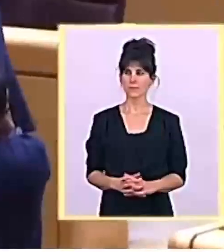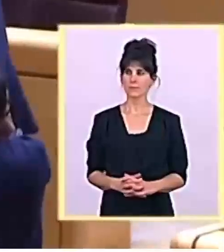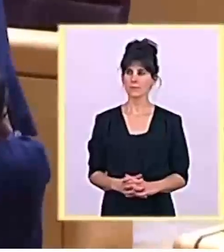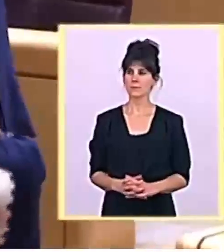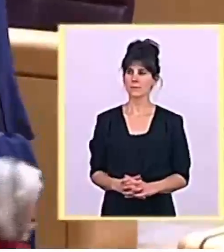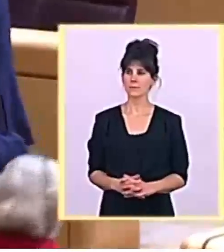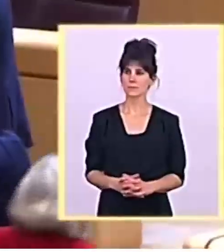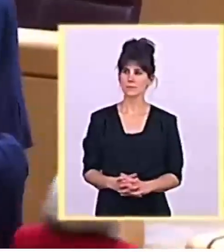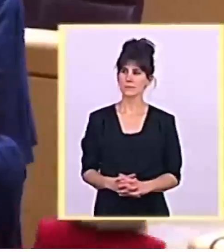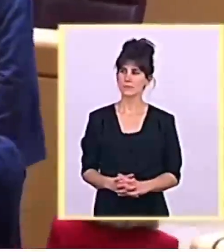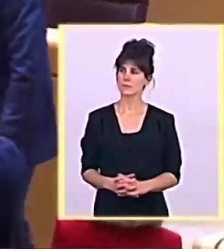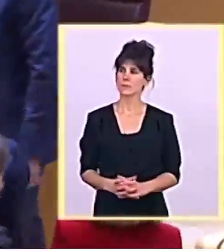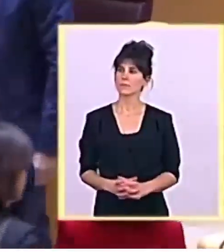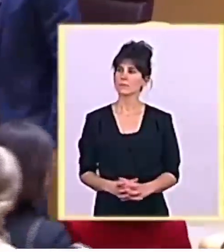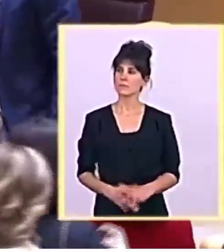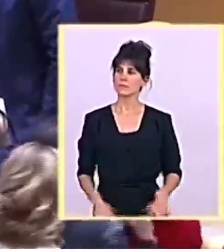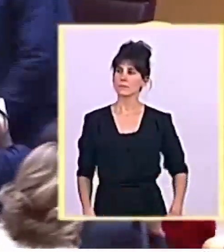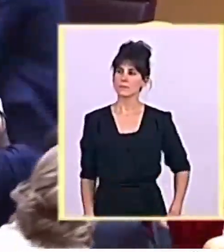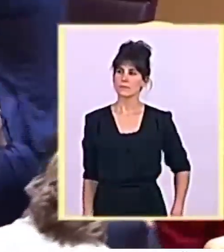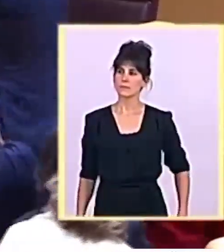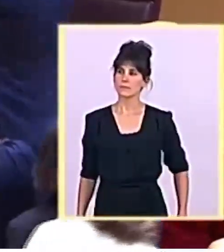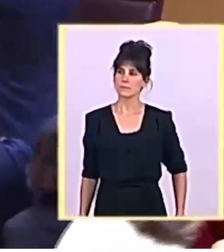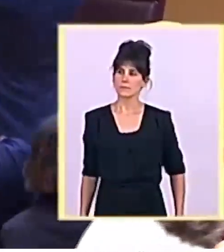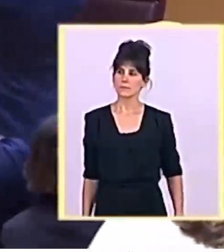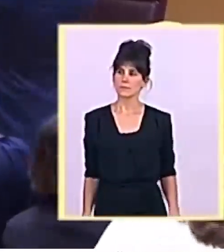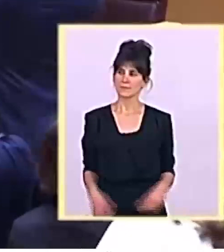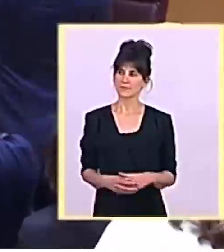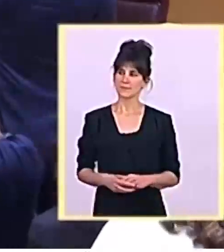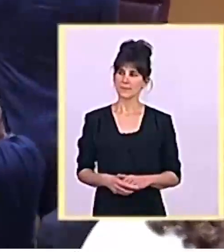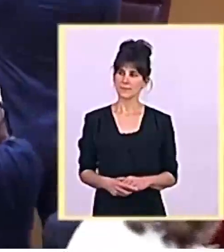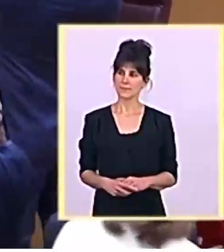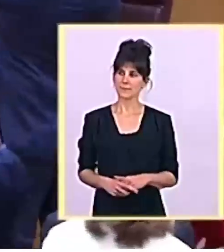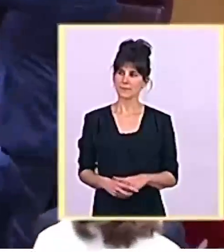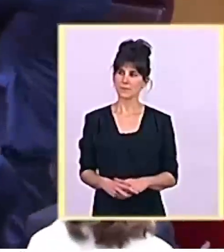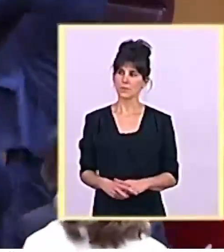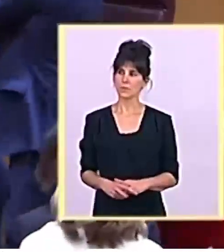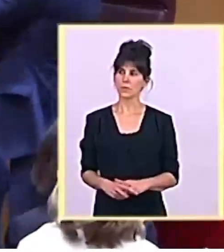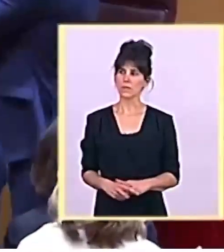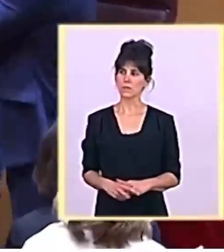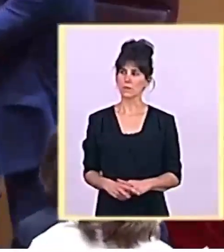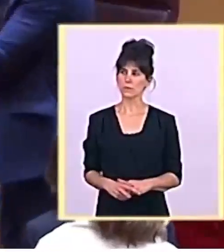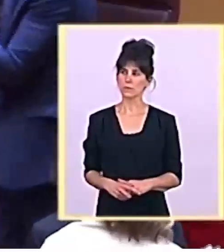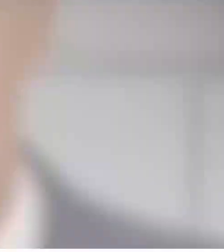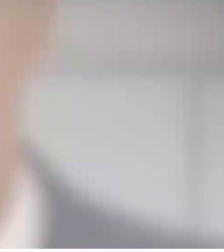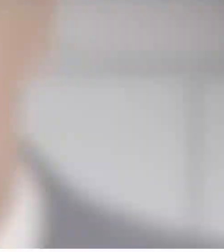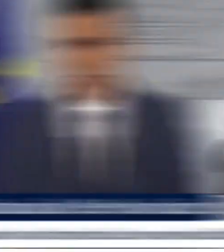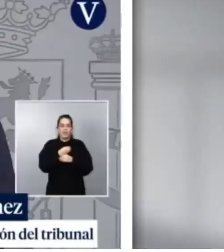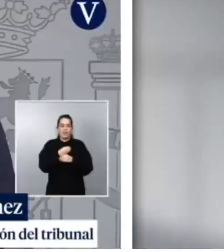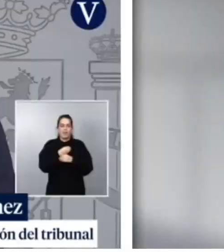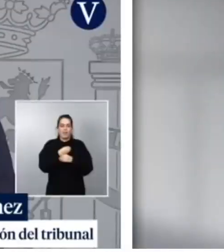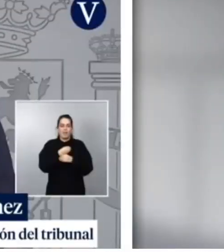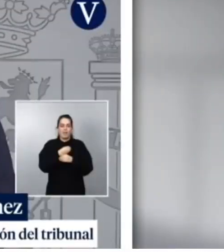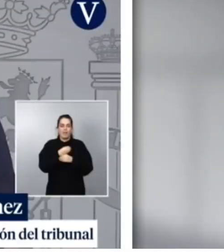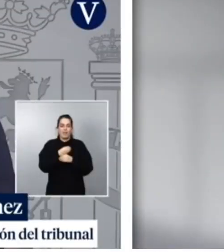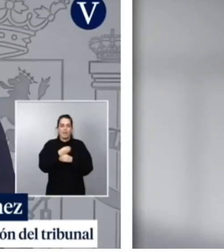Pedro Sánchez vuelve a las andadas. Las cosas no le están saliendo bien y quiere revertir la situación sea como sea, aunque implique la ilegalidad. Activará